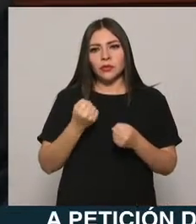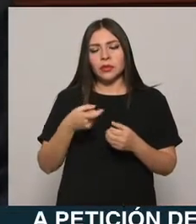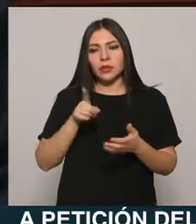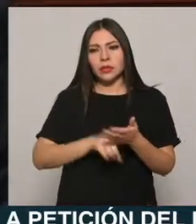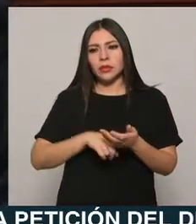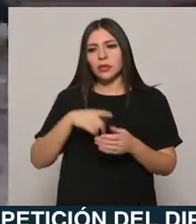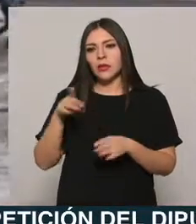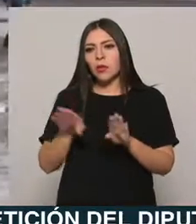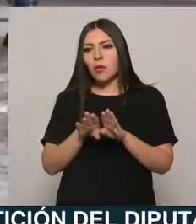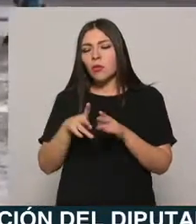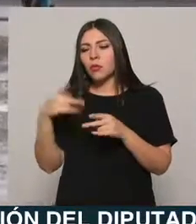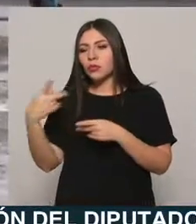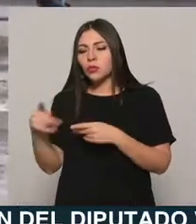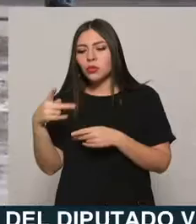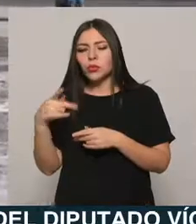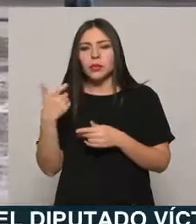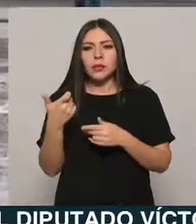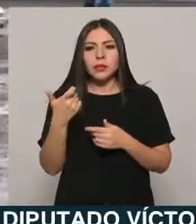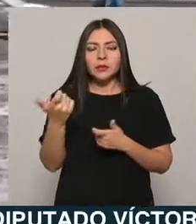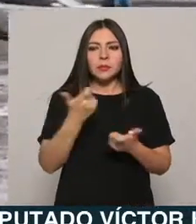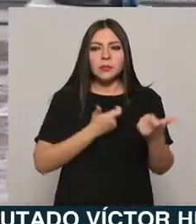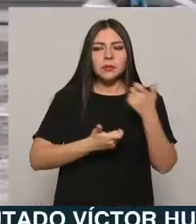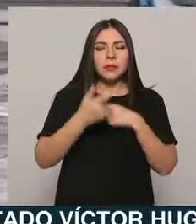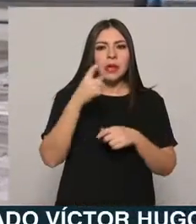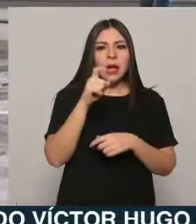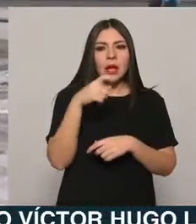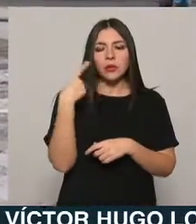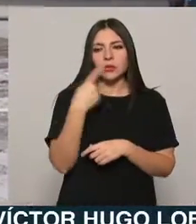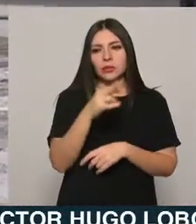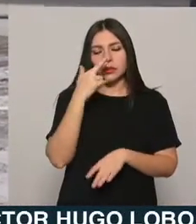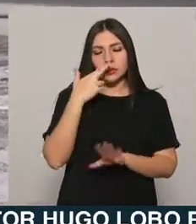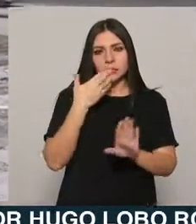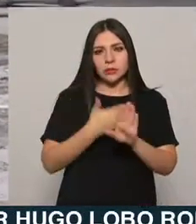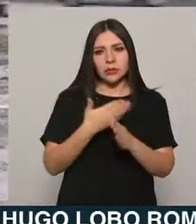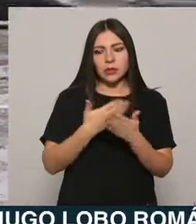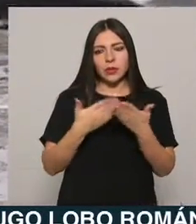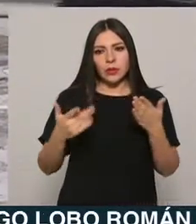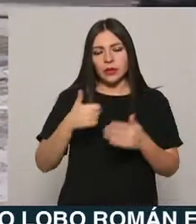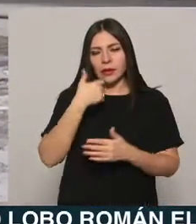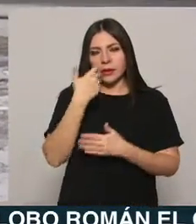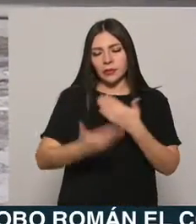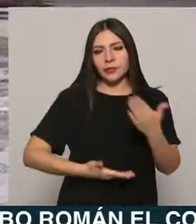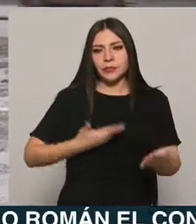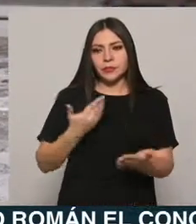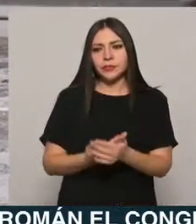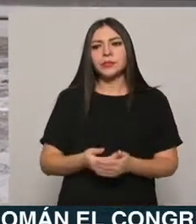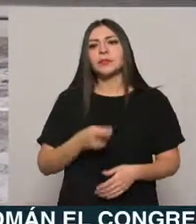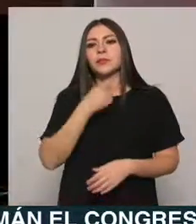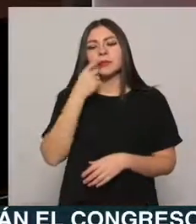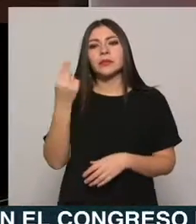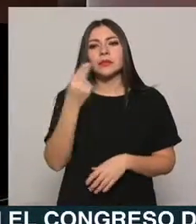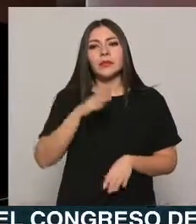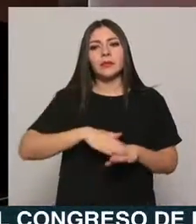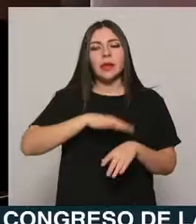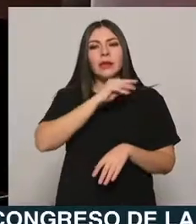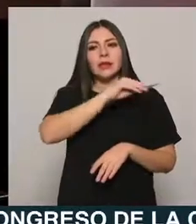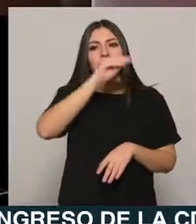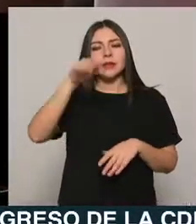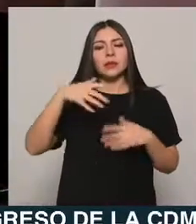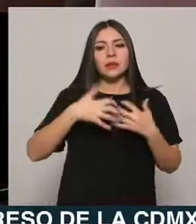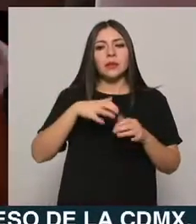condición necesaria. Agregó que de nada sirve que se tenga el 96% de cobertura de infraestructura para el suministro, cuando poco